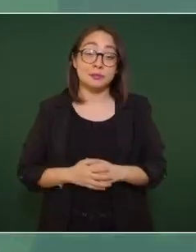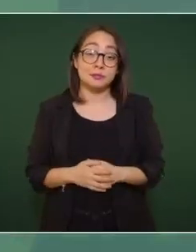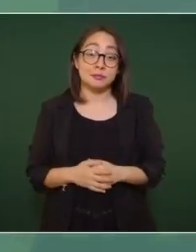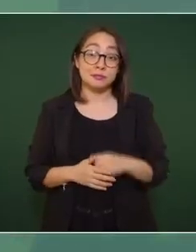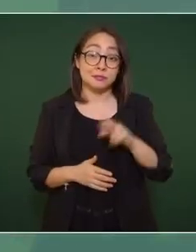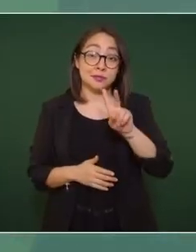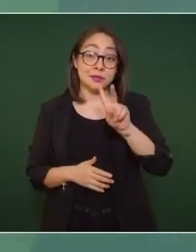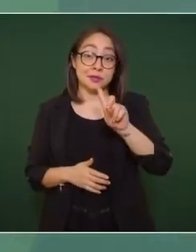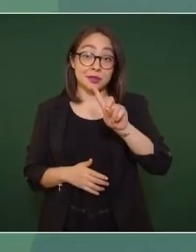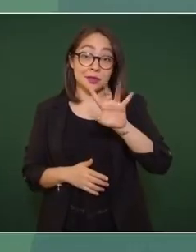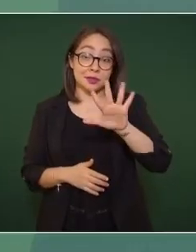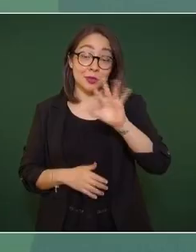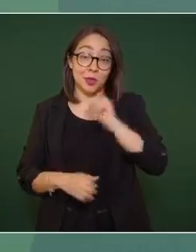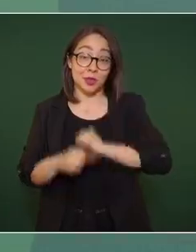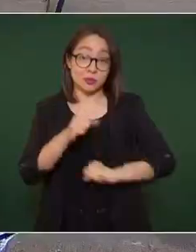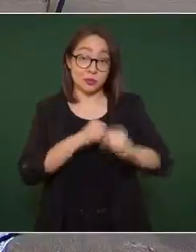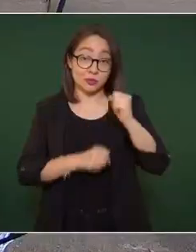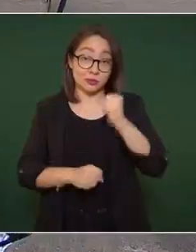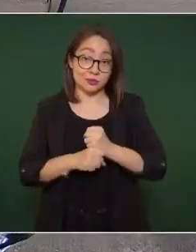35 años.